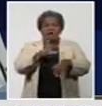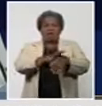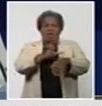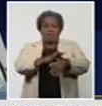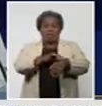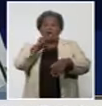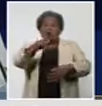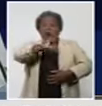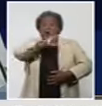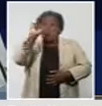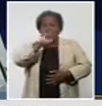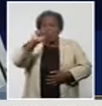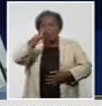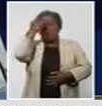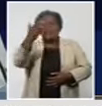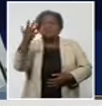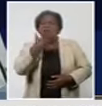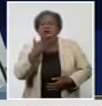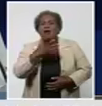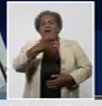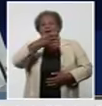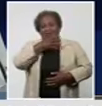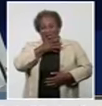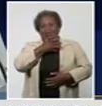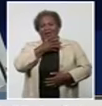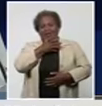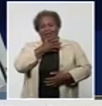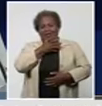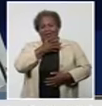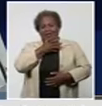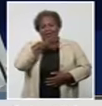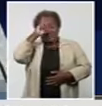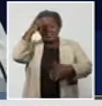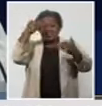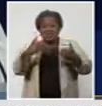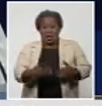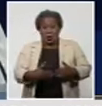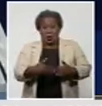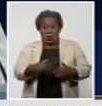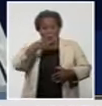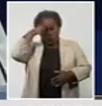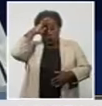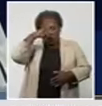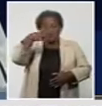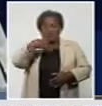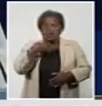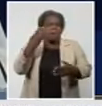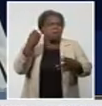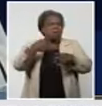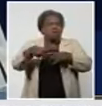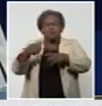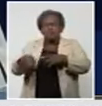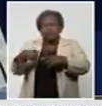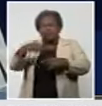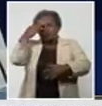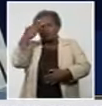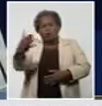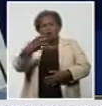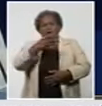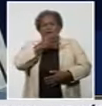hoy agradecemos a nuestro comandante. Y es que la salud pública cubana tiene mucho que agradecer a Fidel.